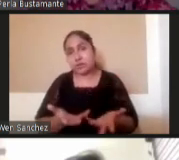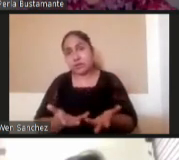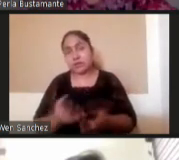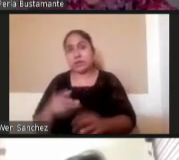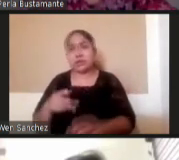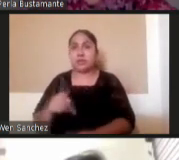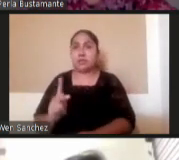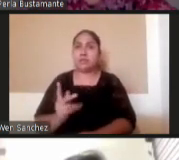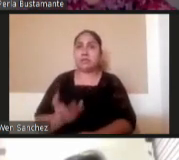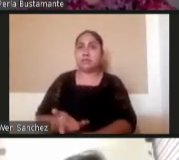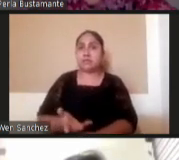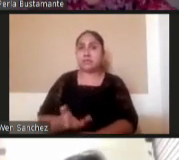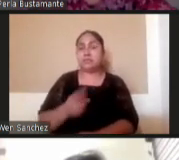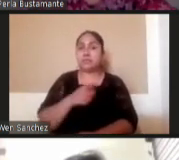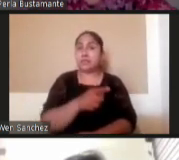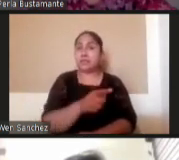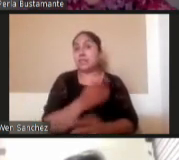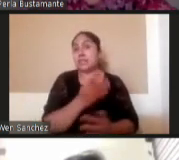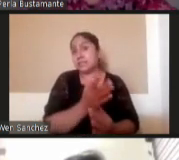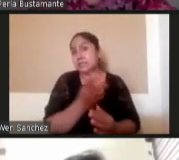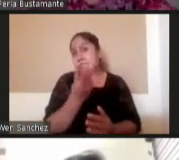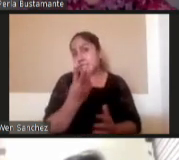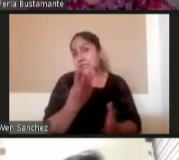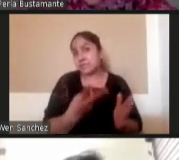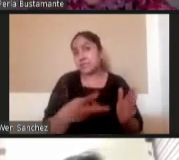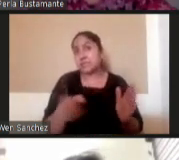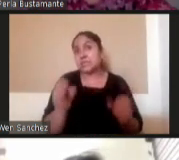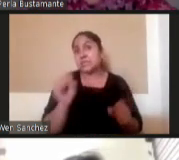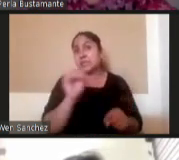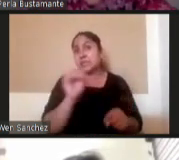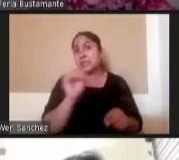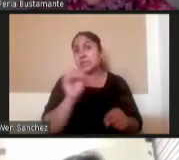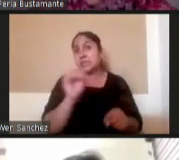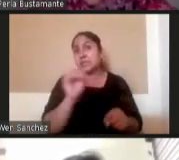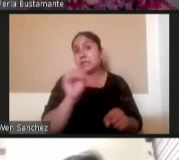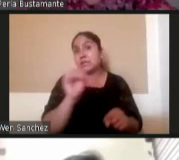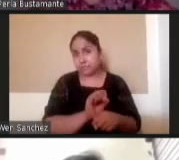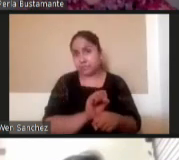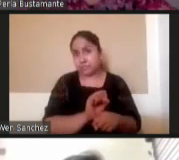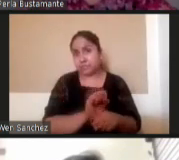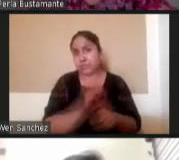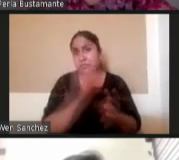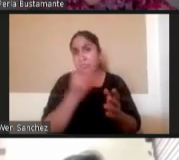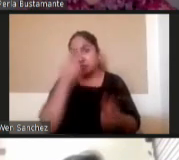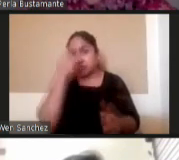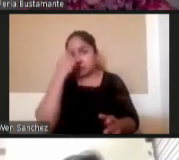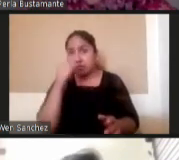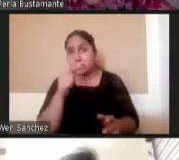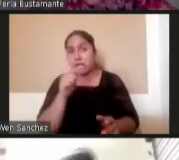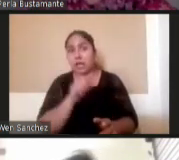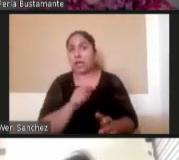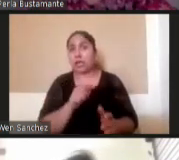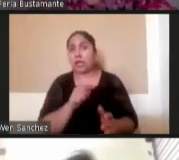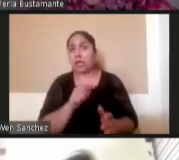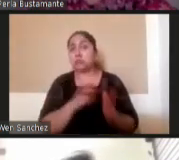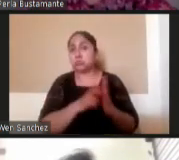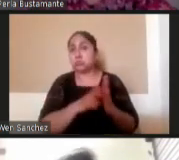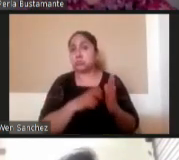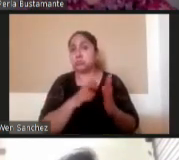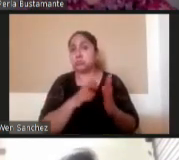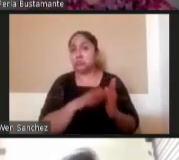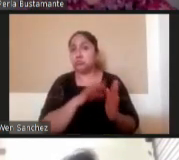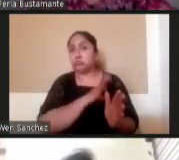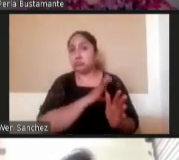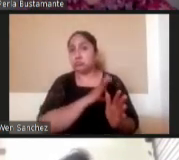ellos, 3 semanas para dar, si no completa solución, para que se vean mejores resultados. Me gustaría que se